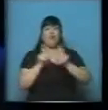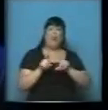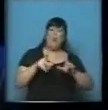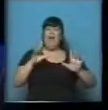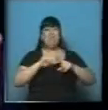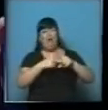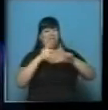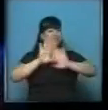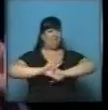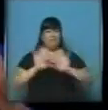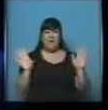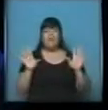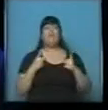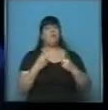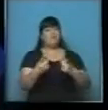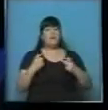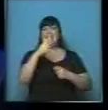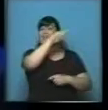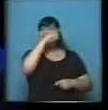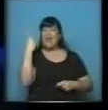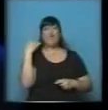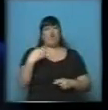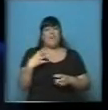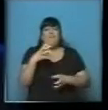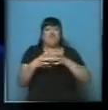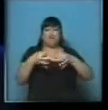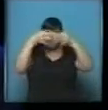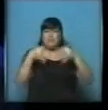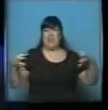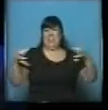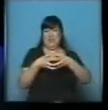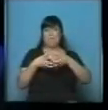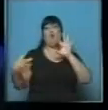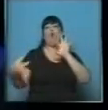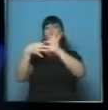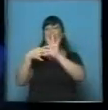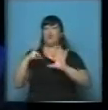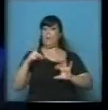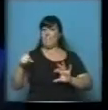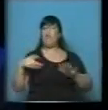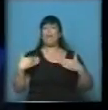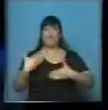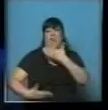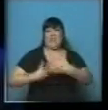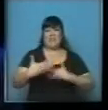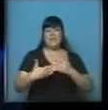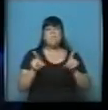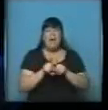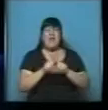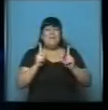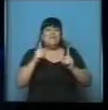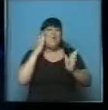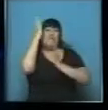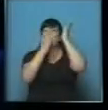política. Realmente necesitamos el Estado funcionando en equipo con el sector privado para poder crecer, para esa Argentina de pobreza cero que